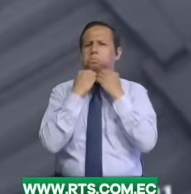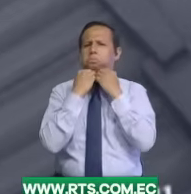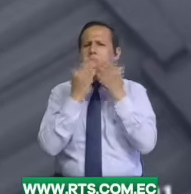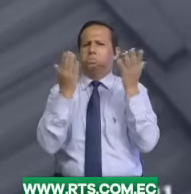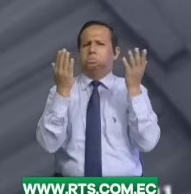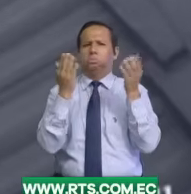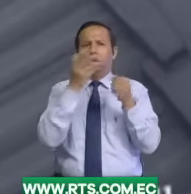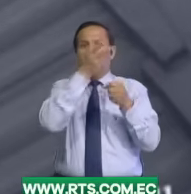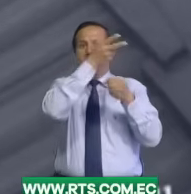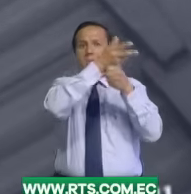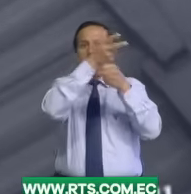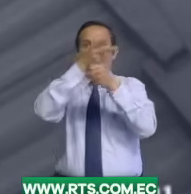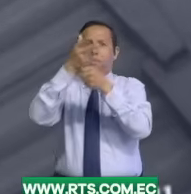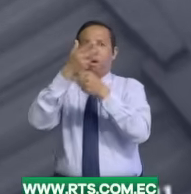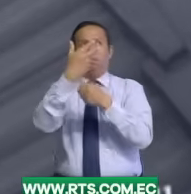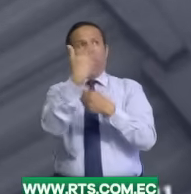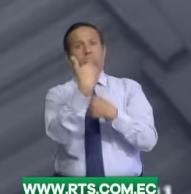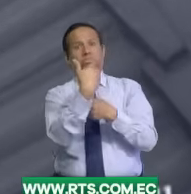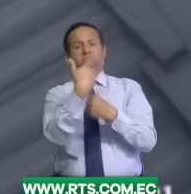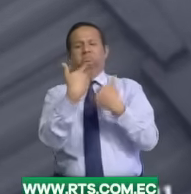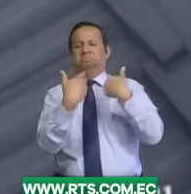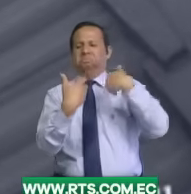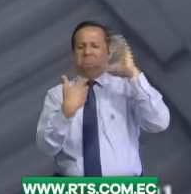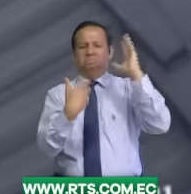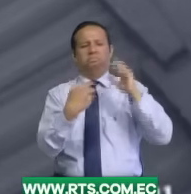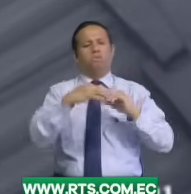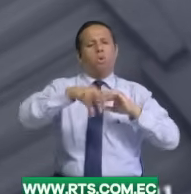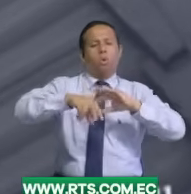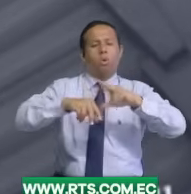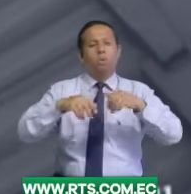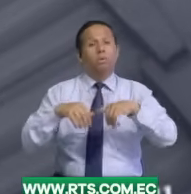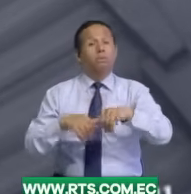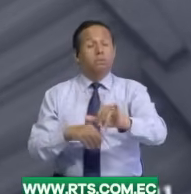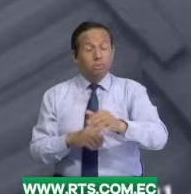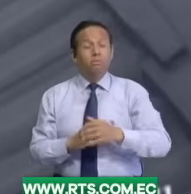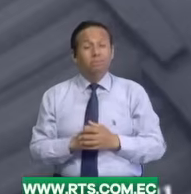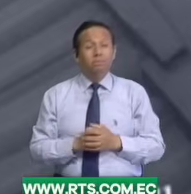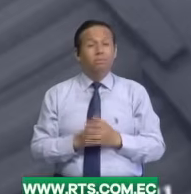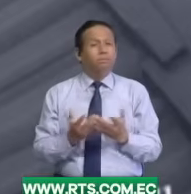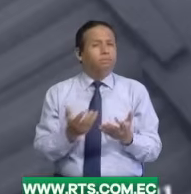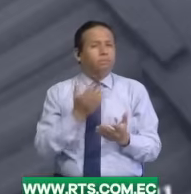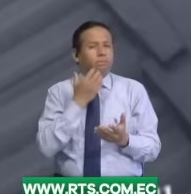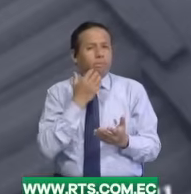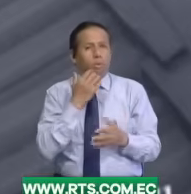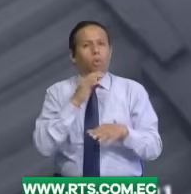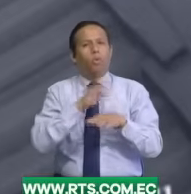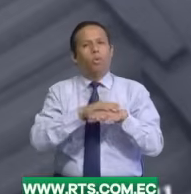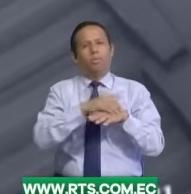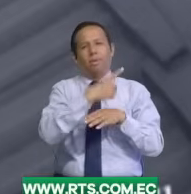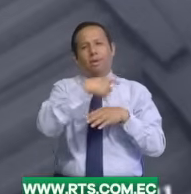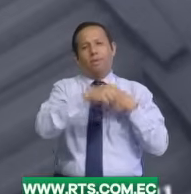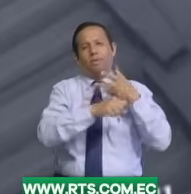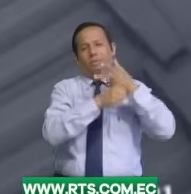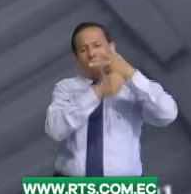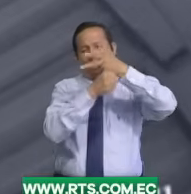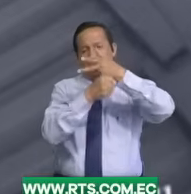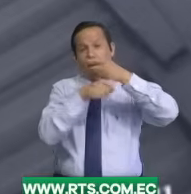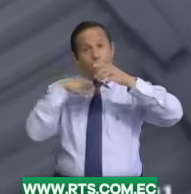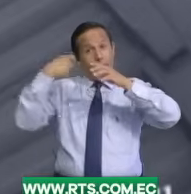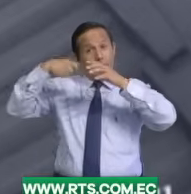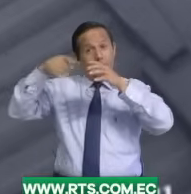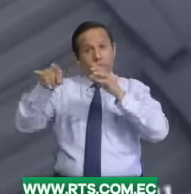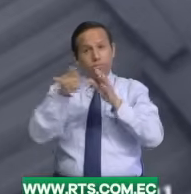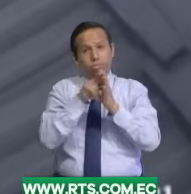fechorías quedaron registradas por cámaras de seguridad. Precisamente fue gracias a esos videos que la